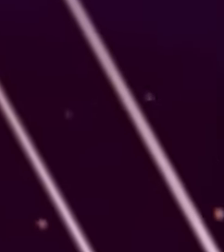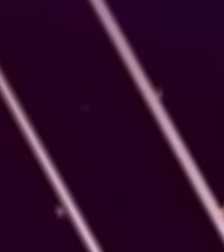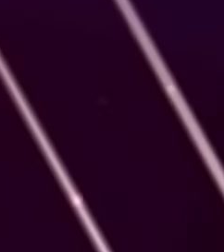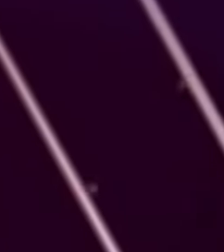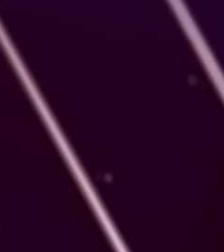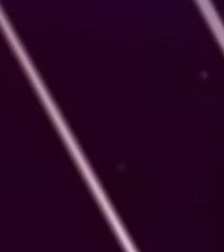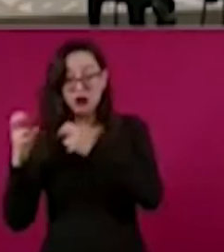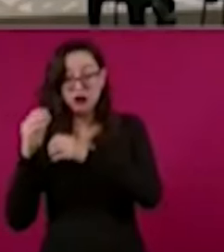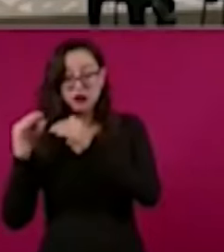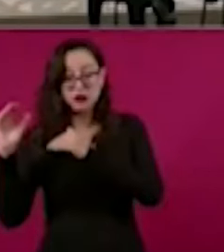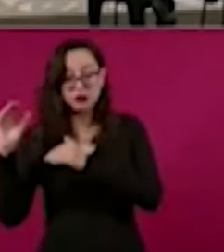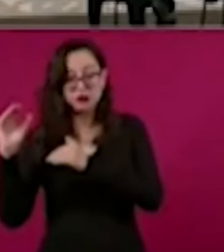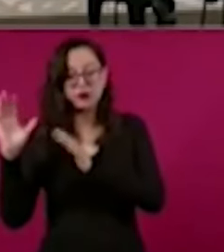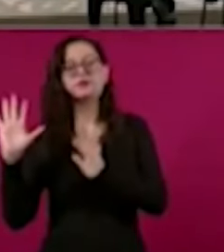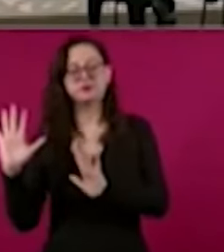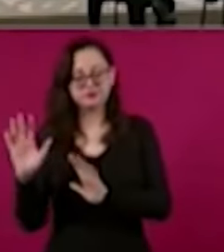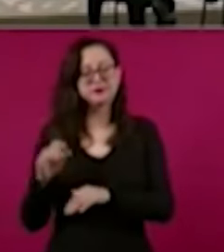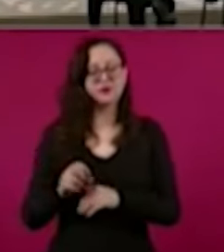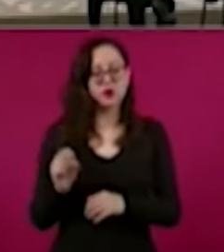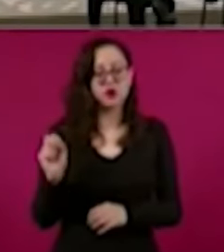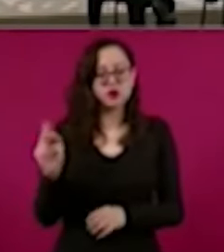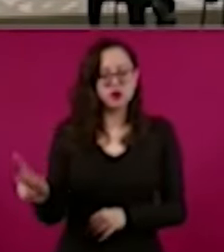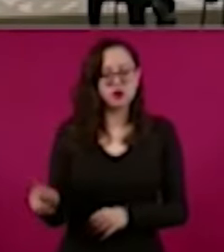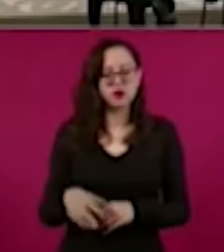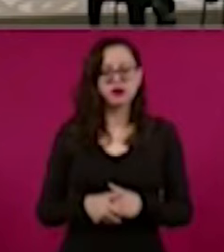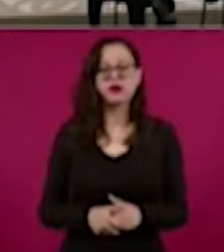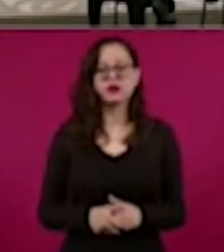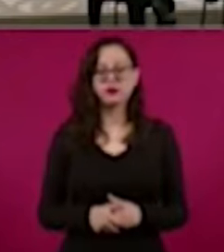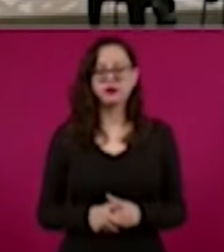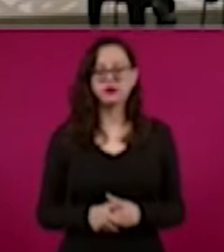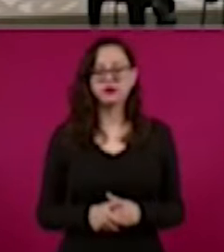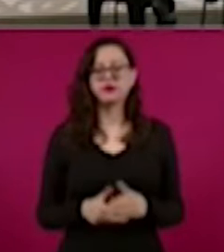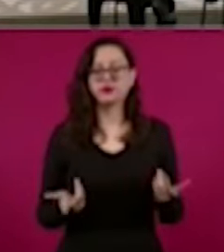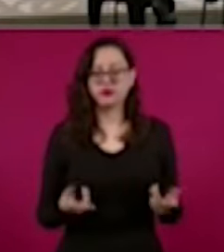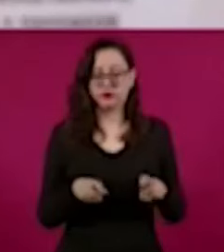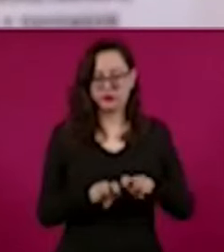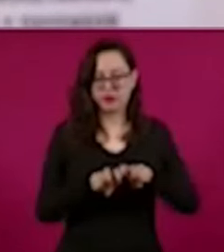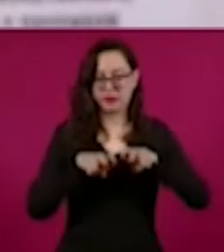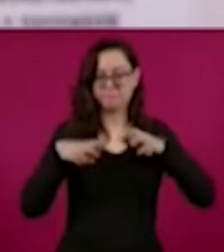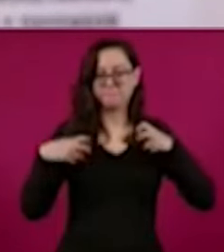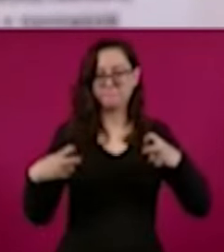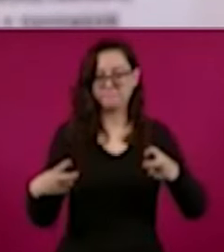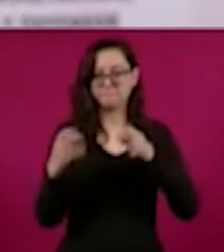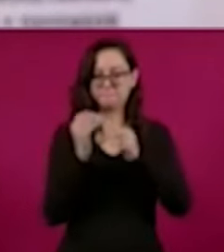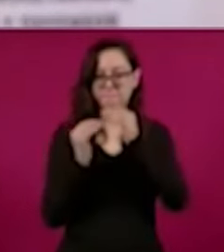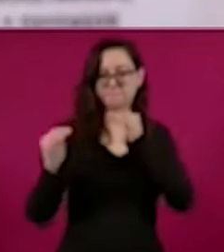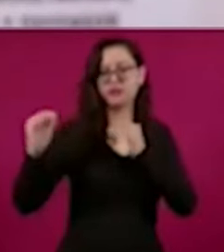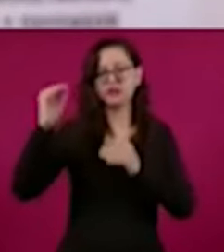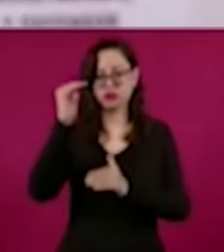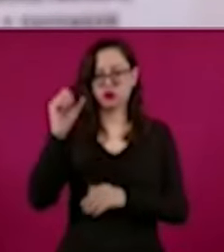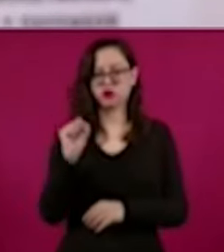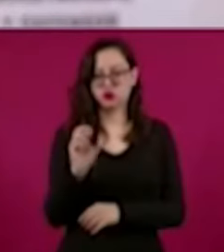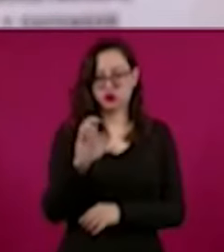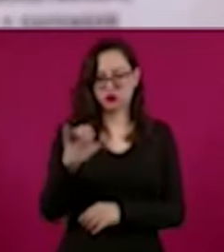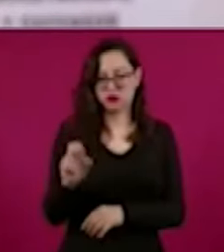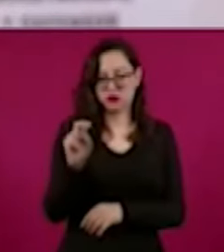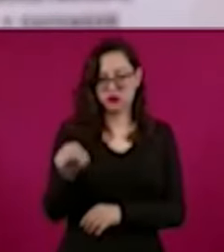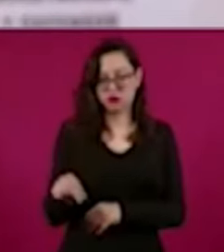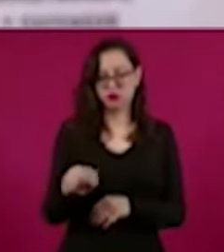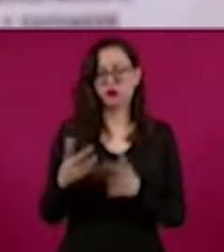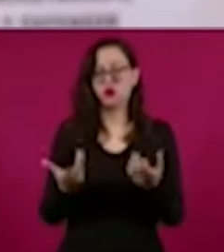decir miren vamos a decirles Cuánto gana un ministro de la corte en total